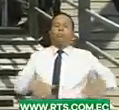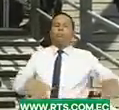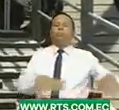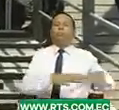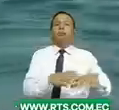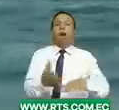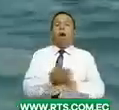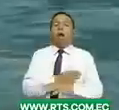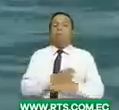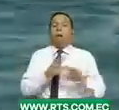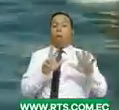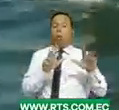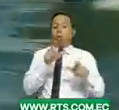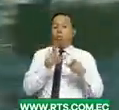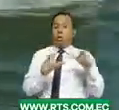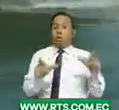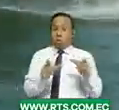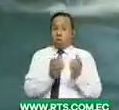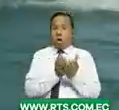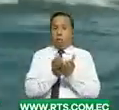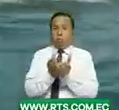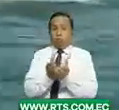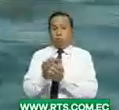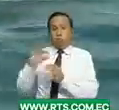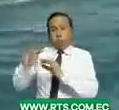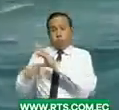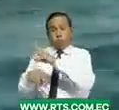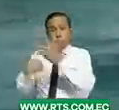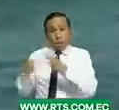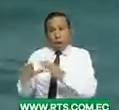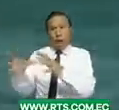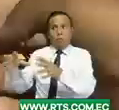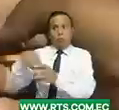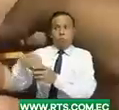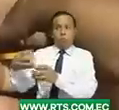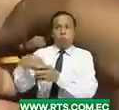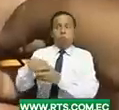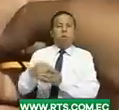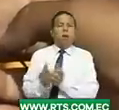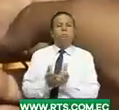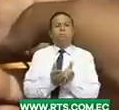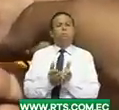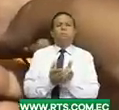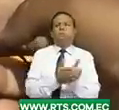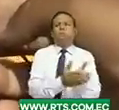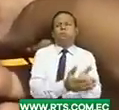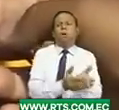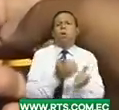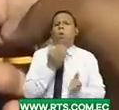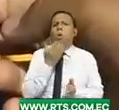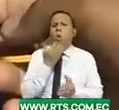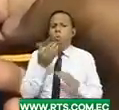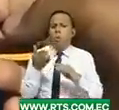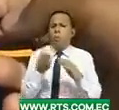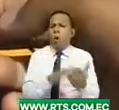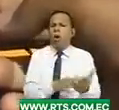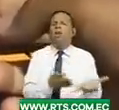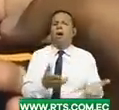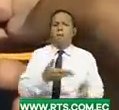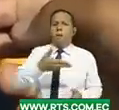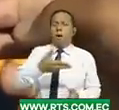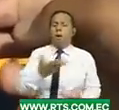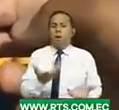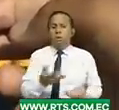pesquero y en la huida a la lancha habrían naufragado. La muerte no es violenta, no es con armas, se supone entonces que no han atacado